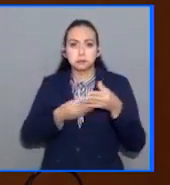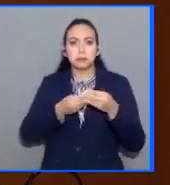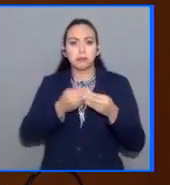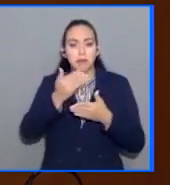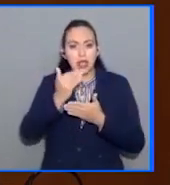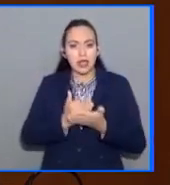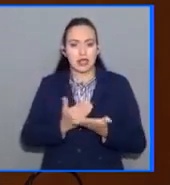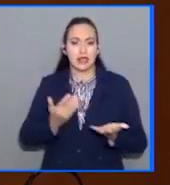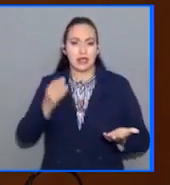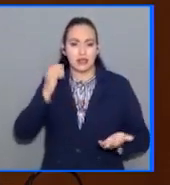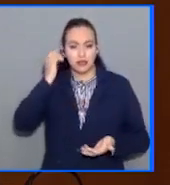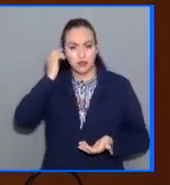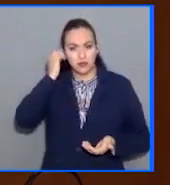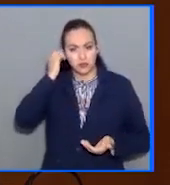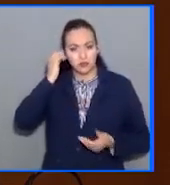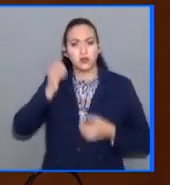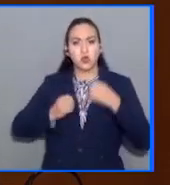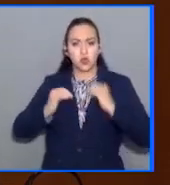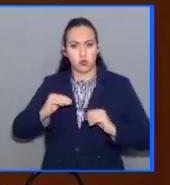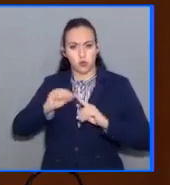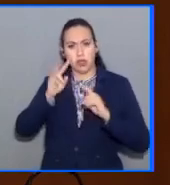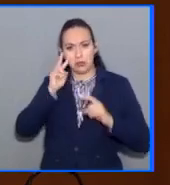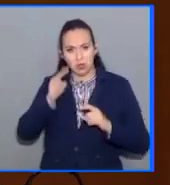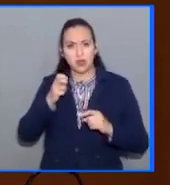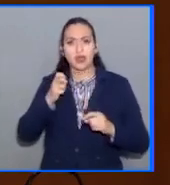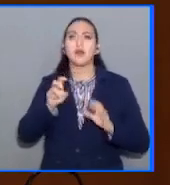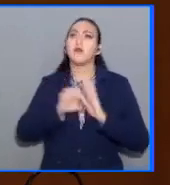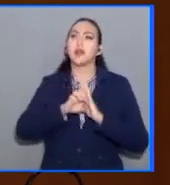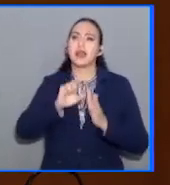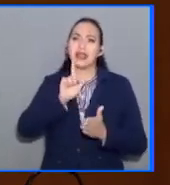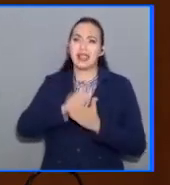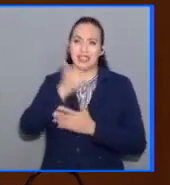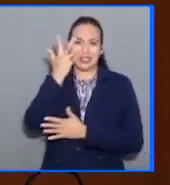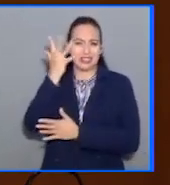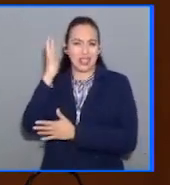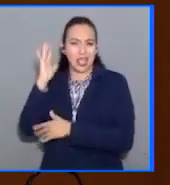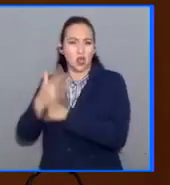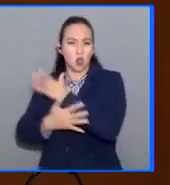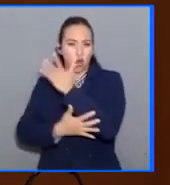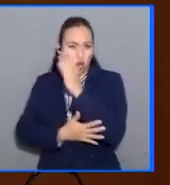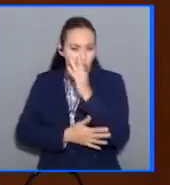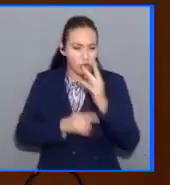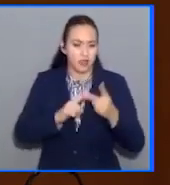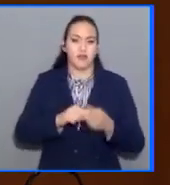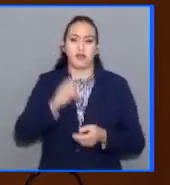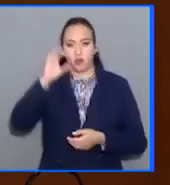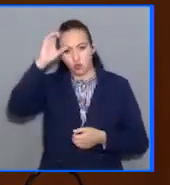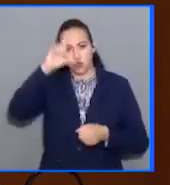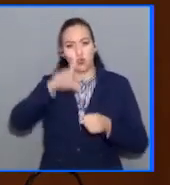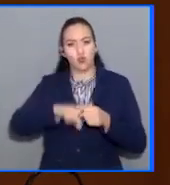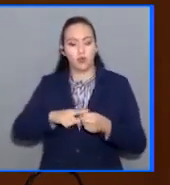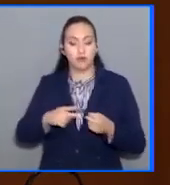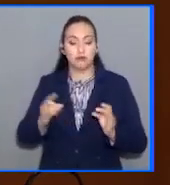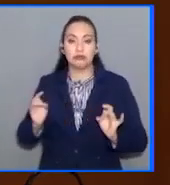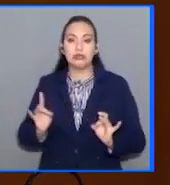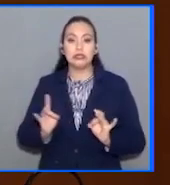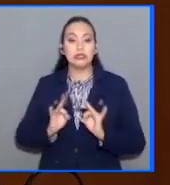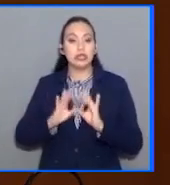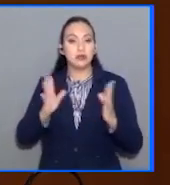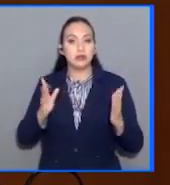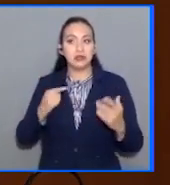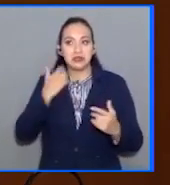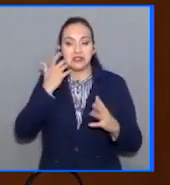vio en materia ecológica, en materia cultural, pues hoy en día, pues mi temor es